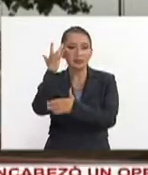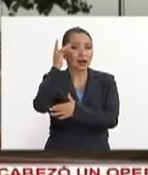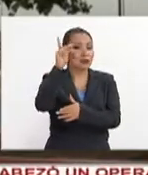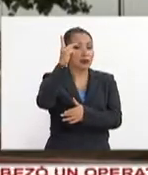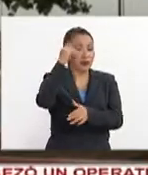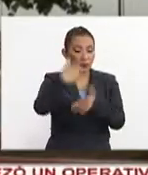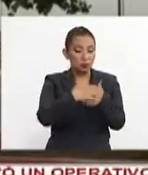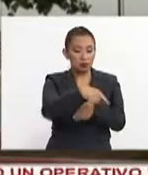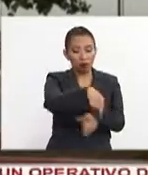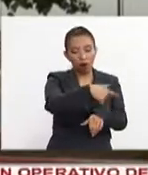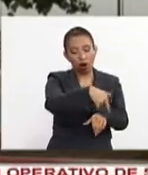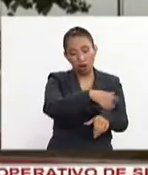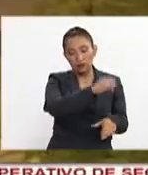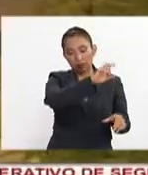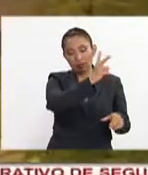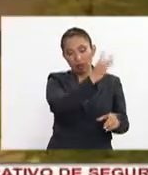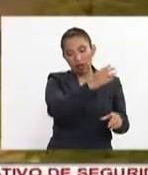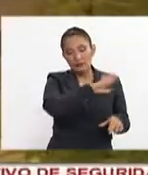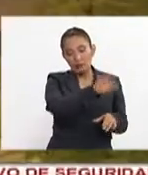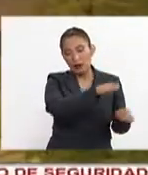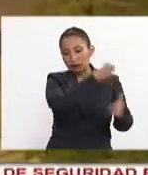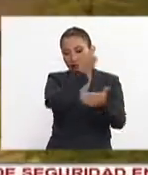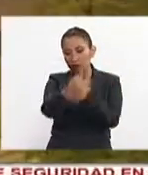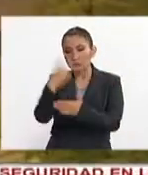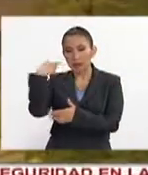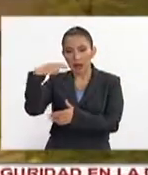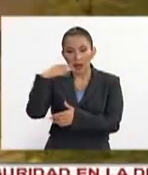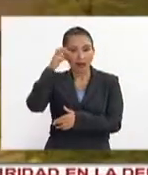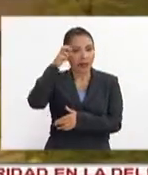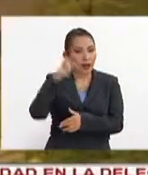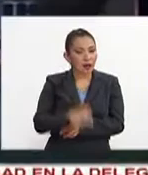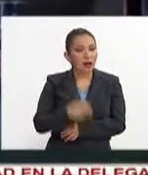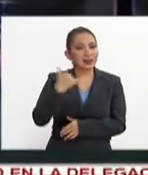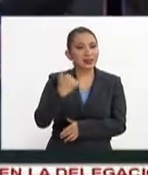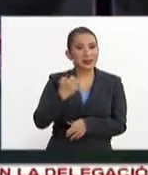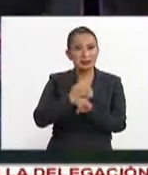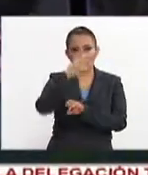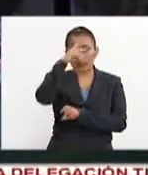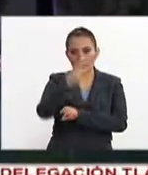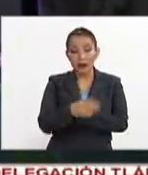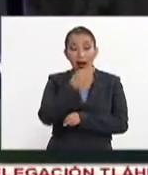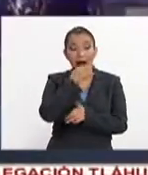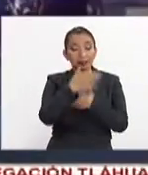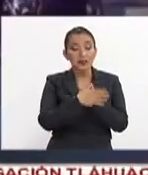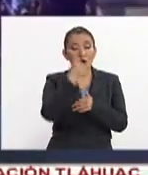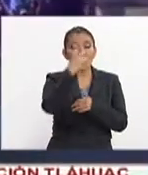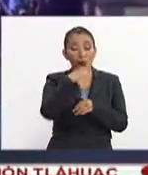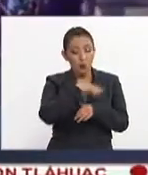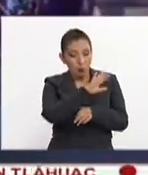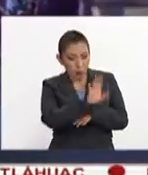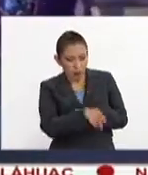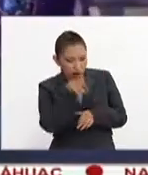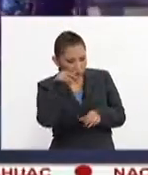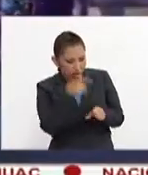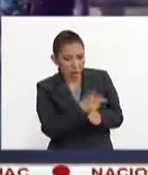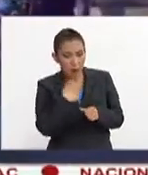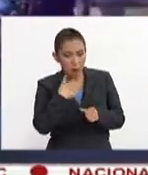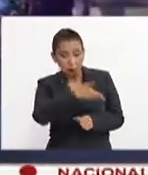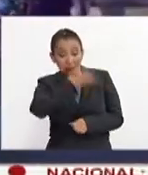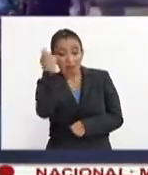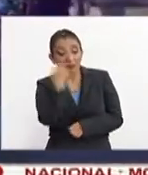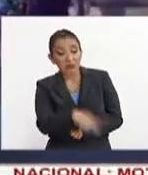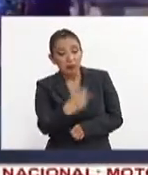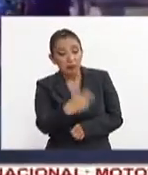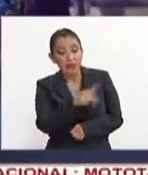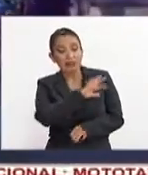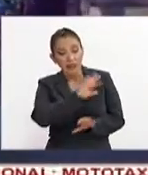y que en las próximas horas llegarán otros 3 a Veracruz, Hidalgo y al Estado de México. Informó que uno de los cuerpos, que permanecía como